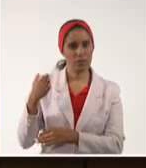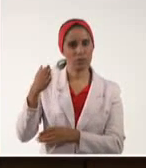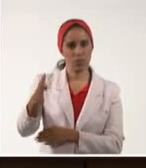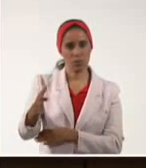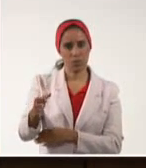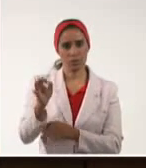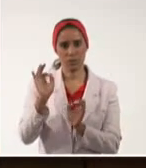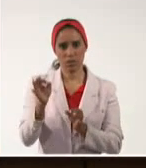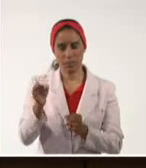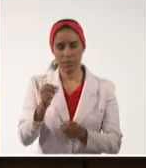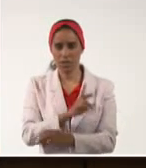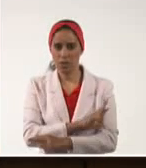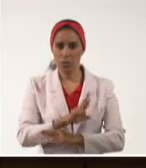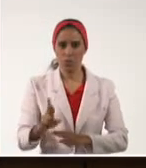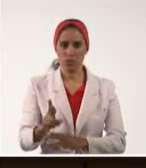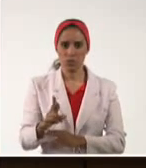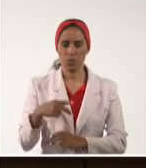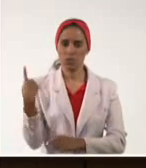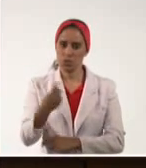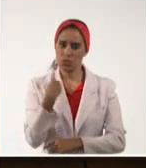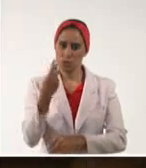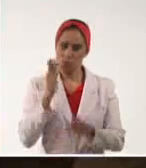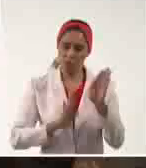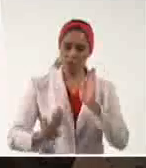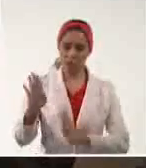la revolución que para eso se hizo.